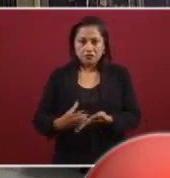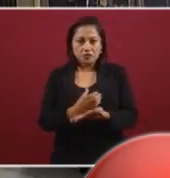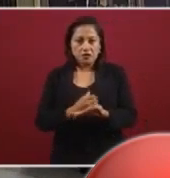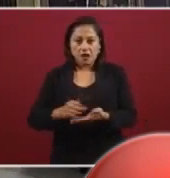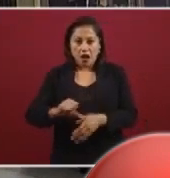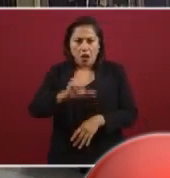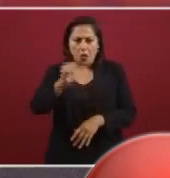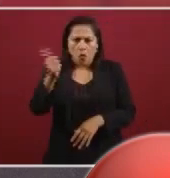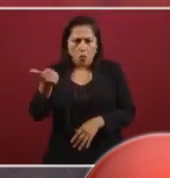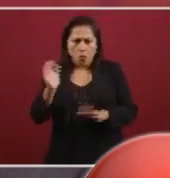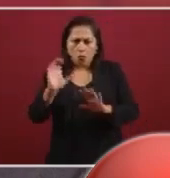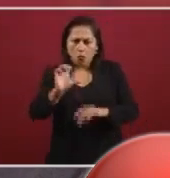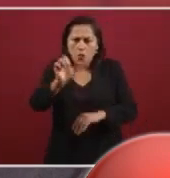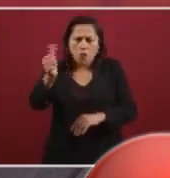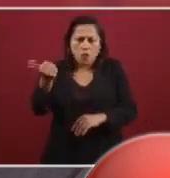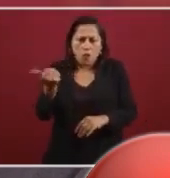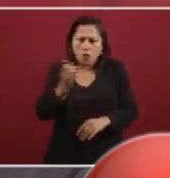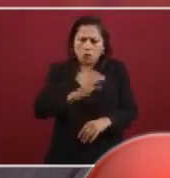cualquier otro?